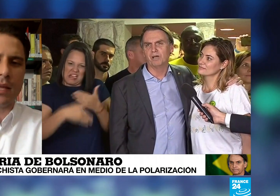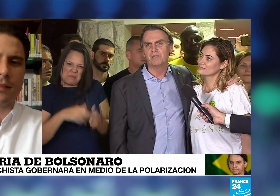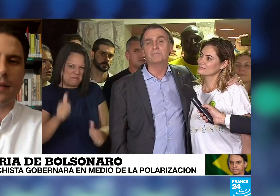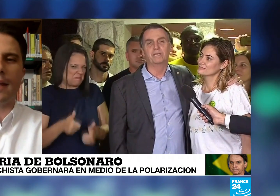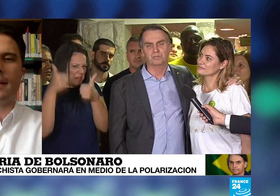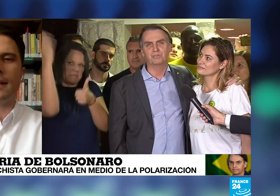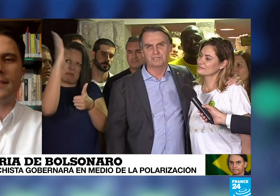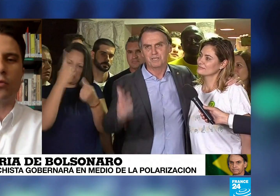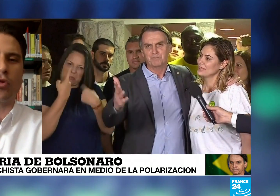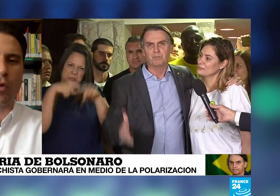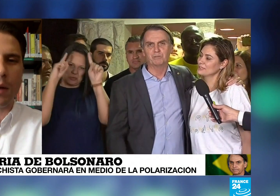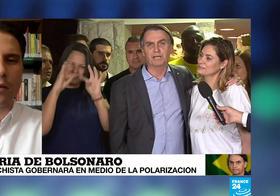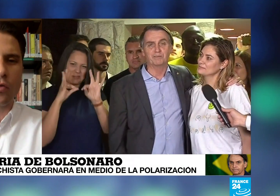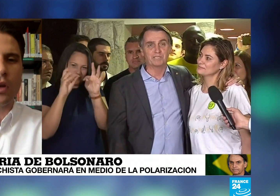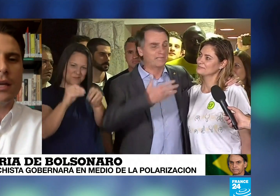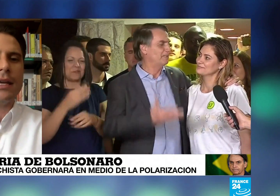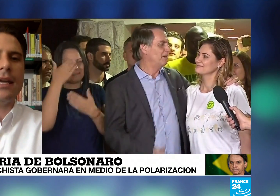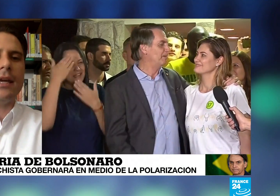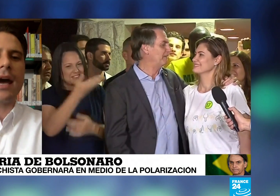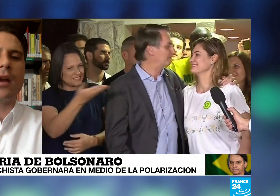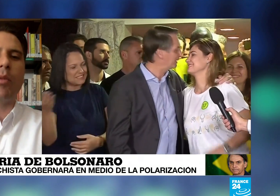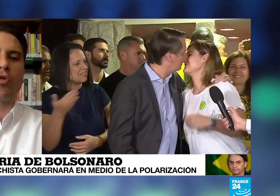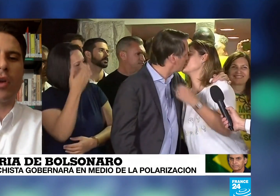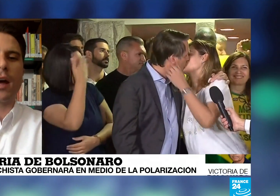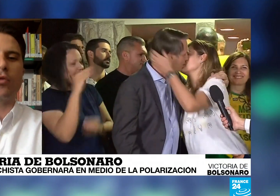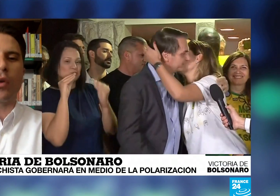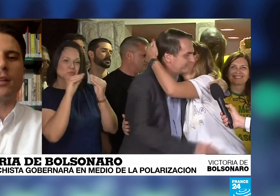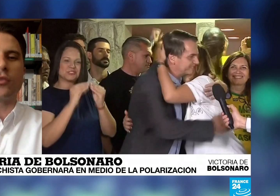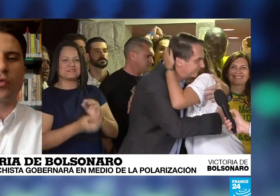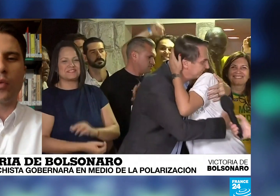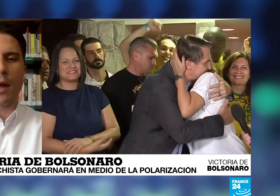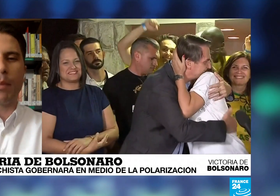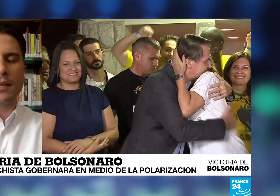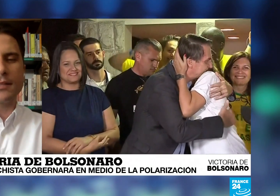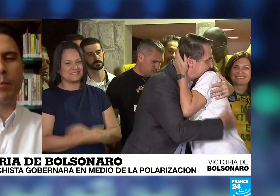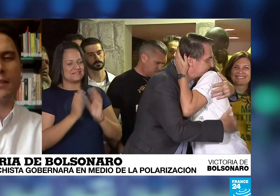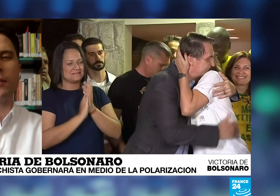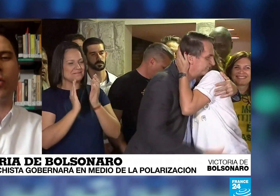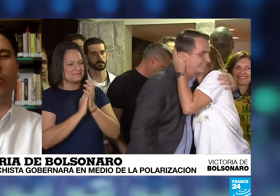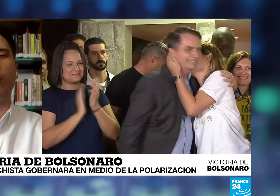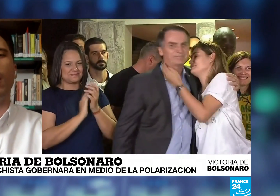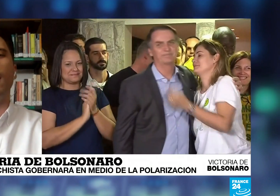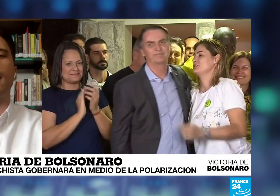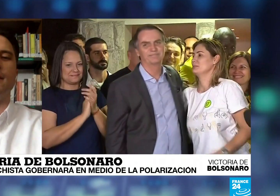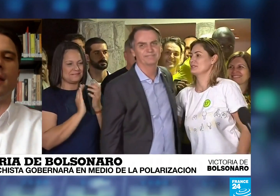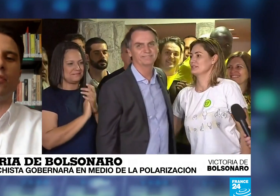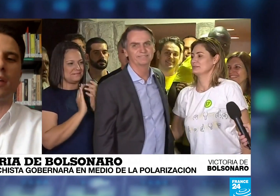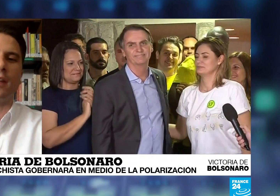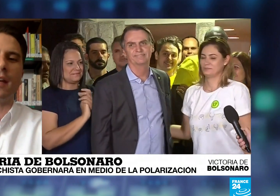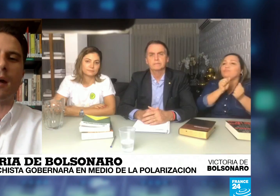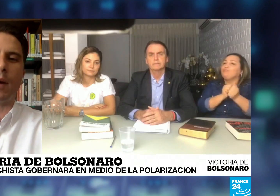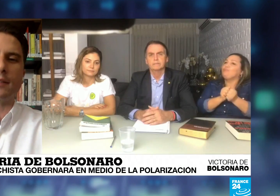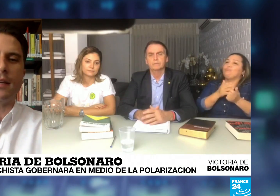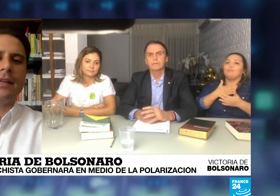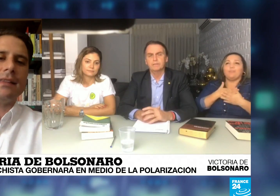en centros urbanos y jair bolsonaro durante sus campañas se presentó como el candidato que sería